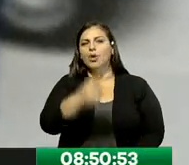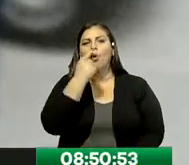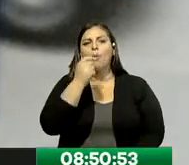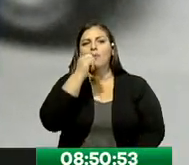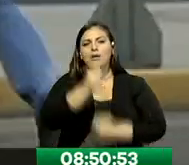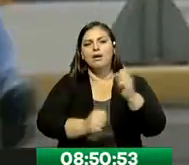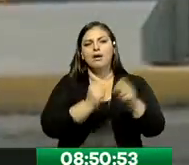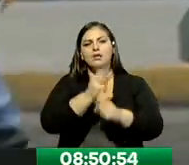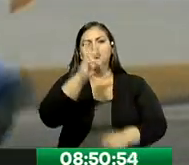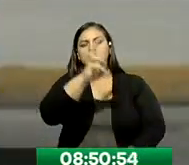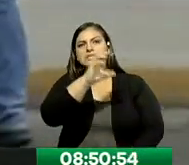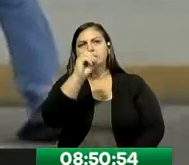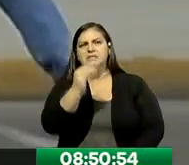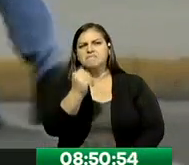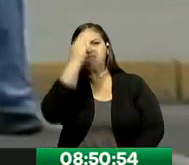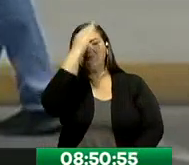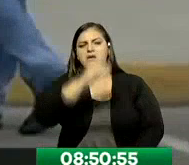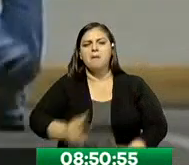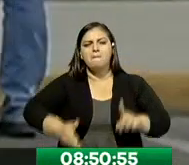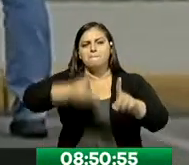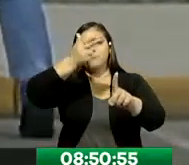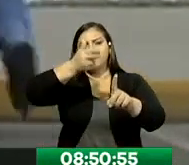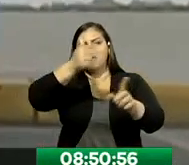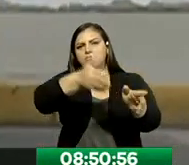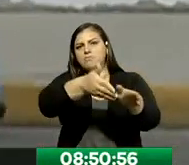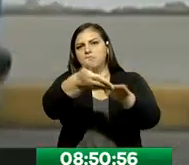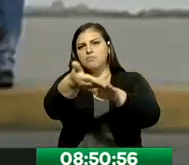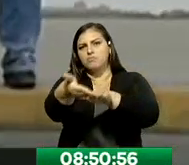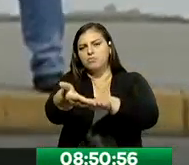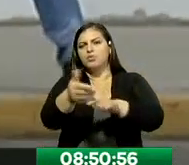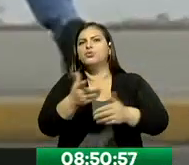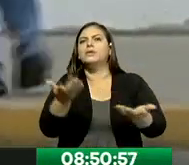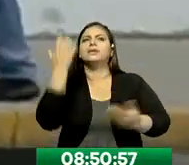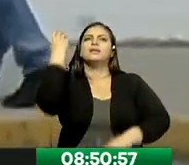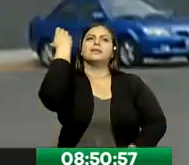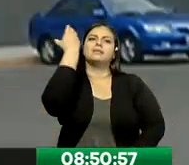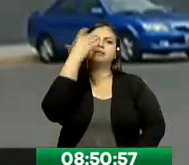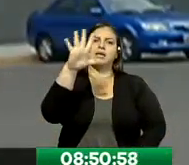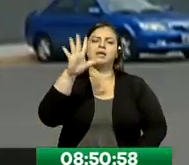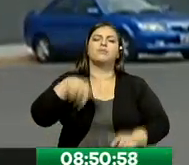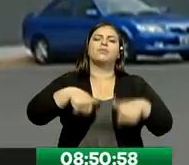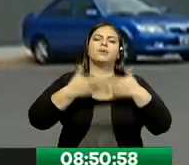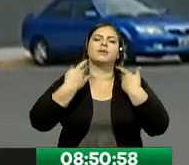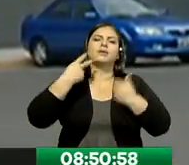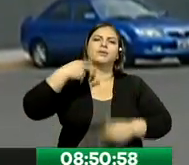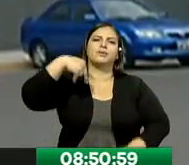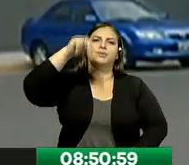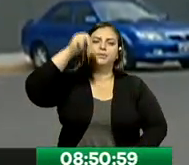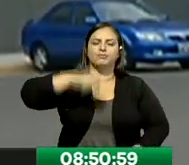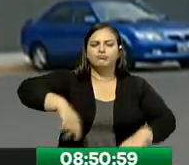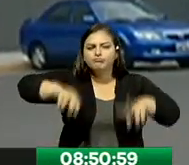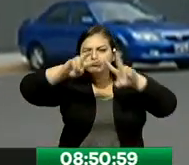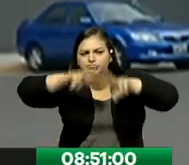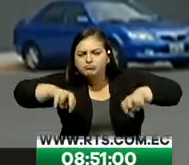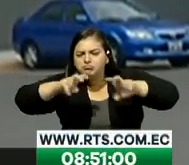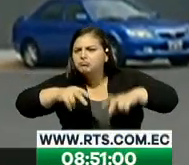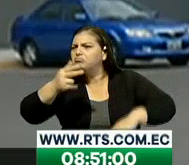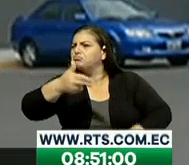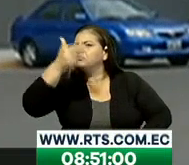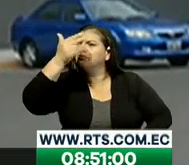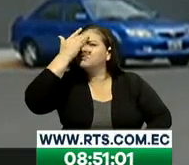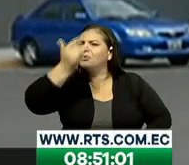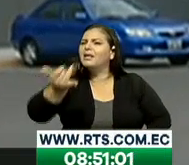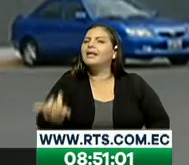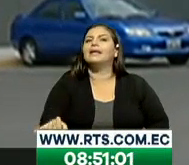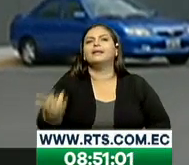cual recibió varios impactos de bala en el sector Los Ceibos, al norte de Guayaquil. Se investigan las motivaciones de